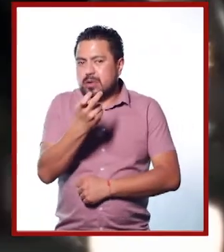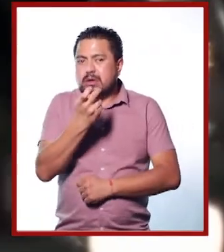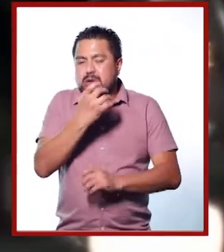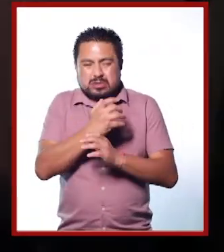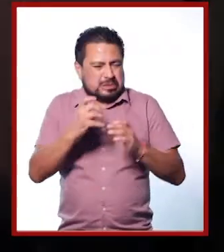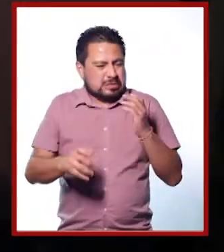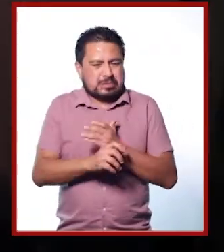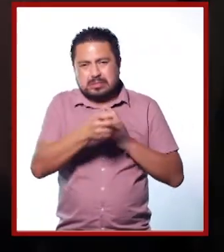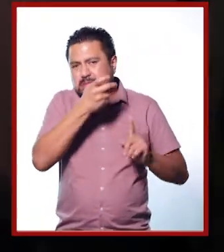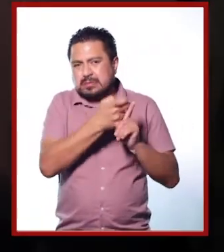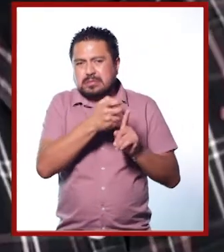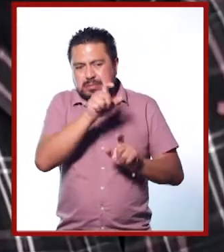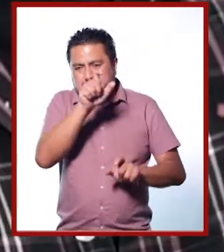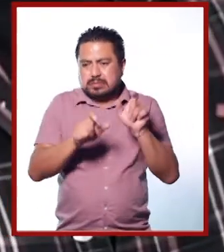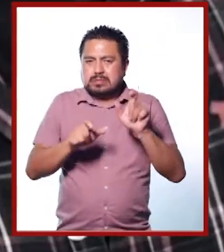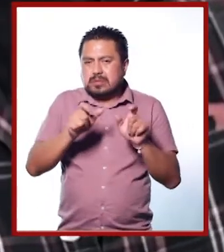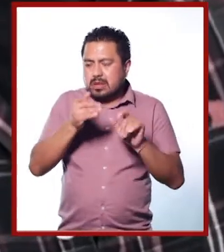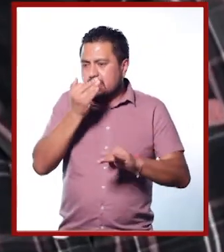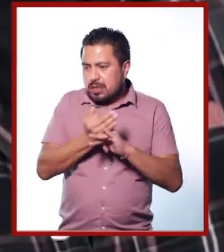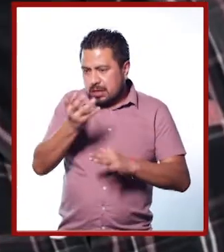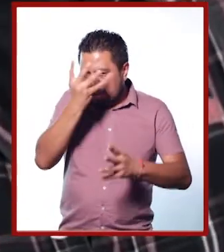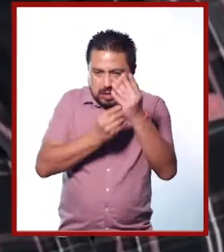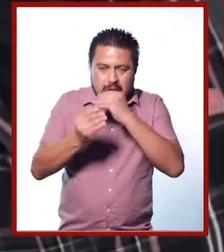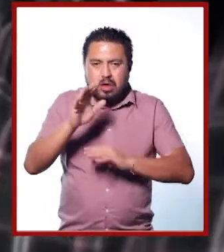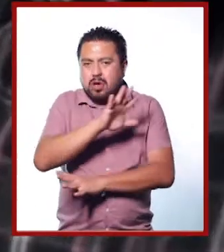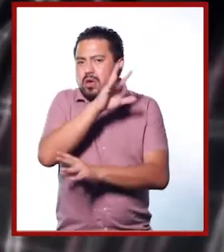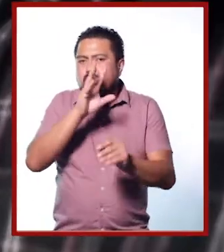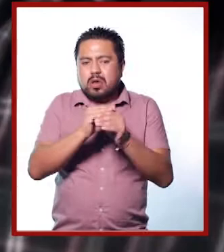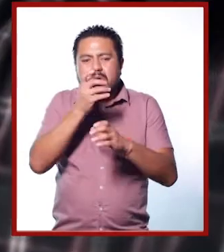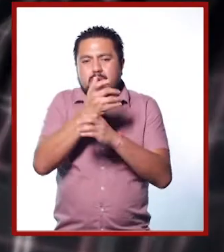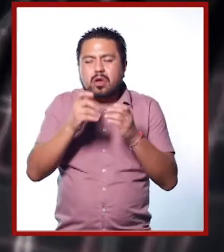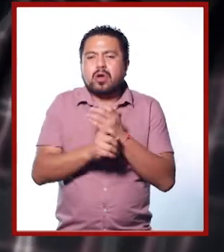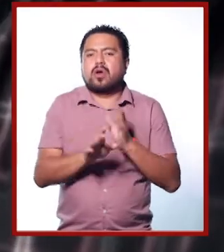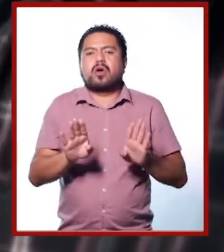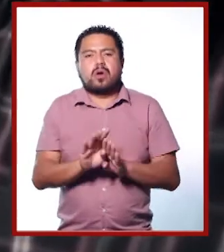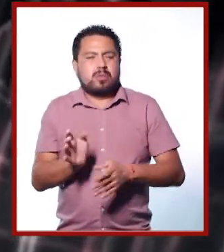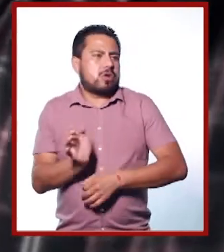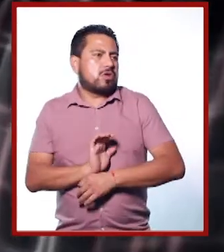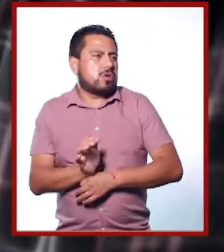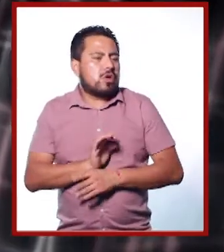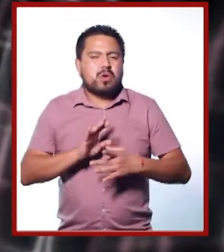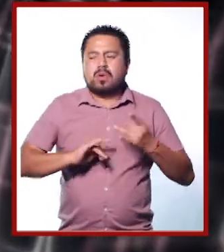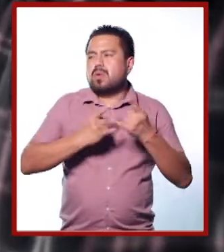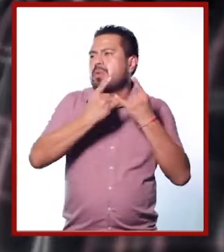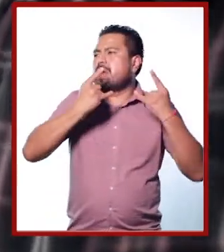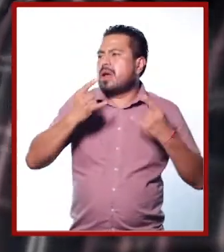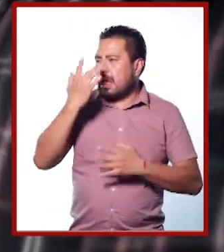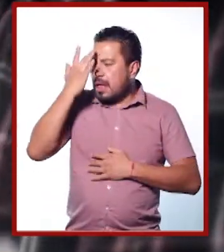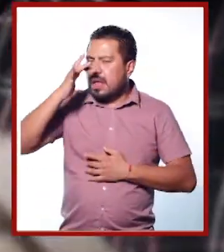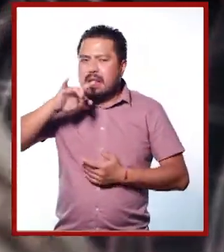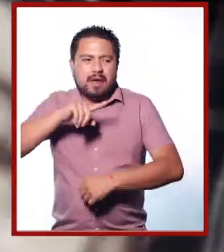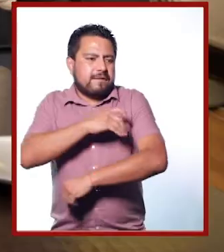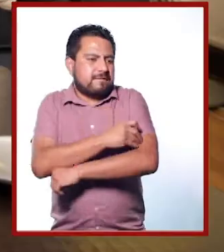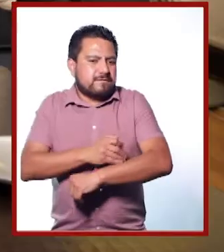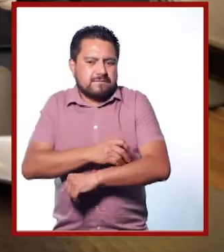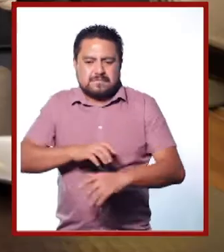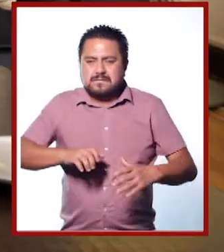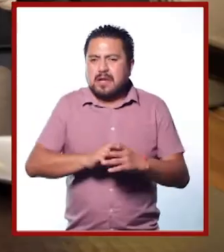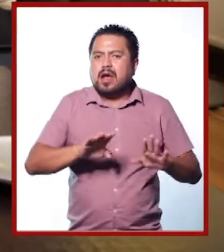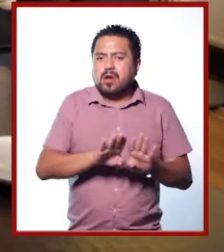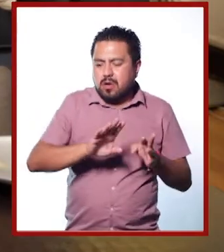pero son conductas y patrones que hemos aprendido en todos los ámbitos, en las novelas, en los cuentos de hada, en la familia, de